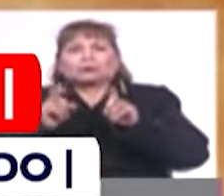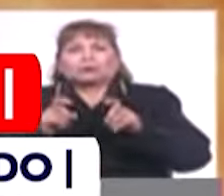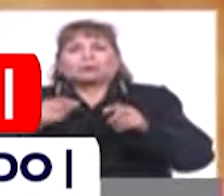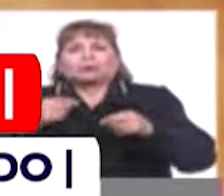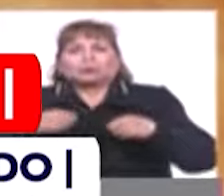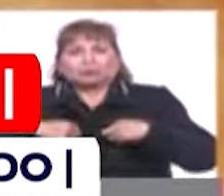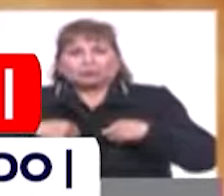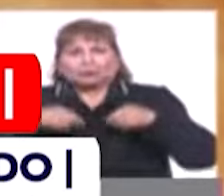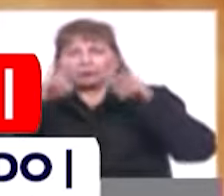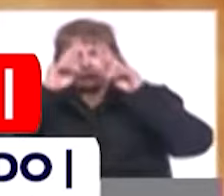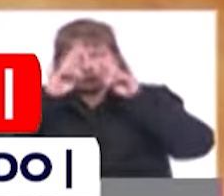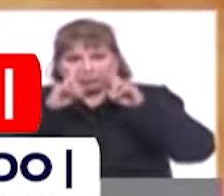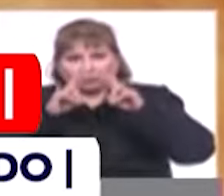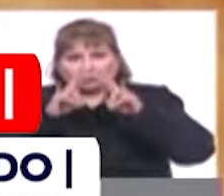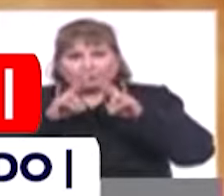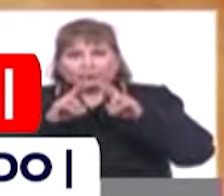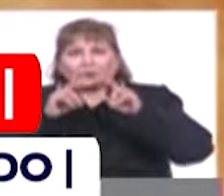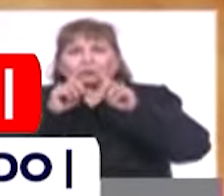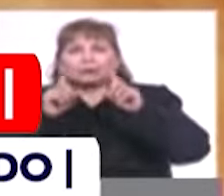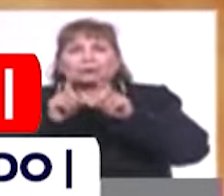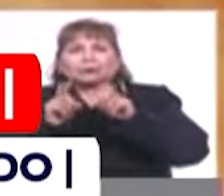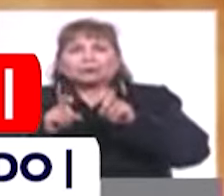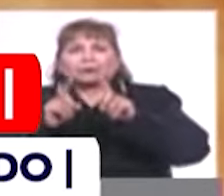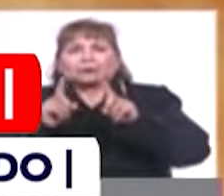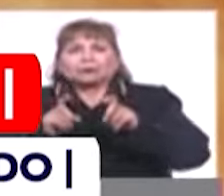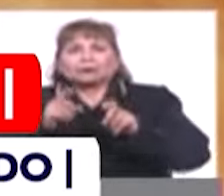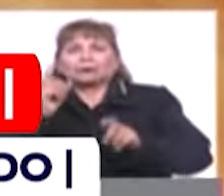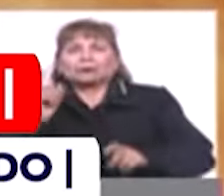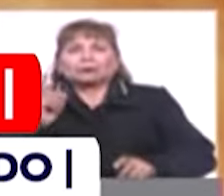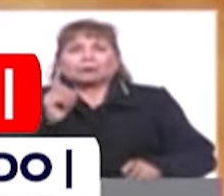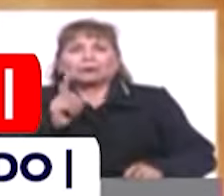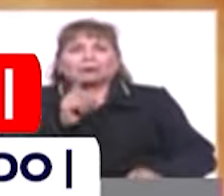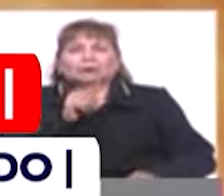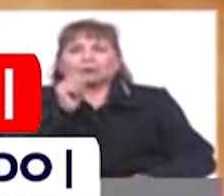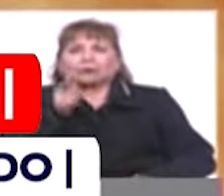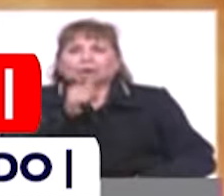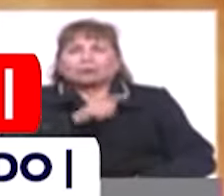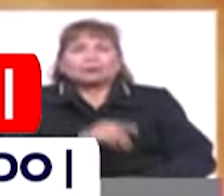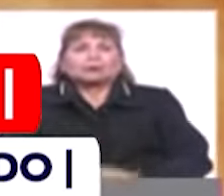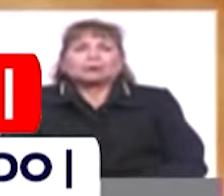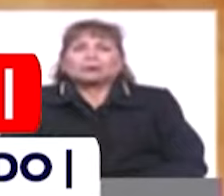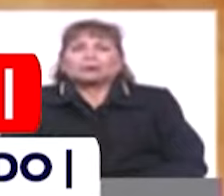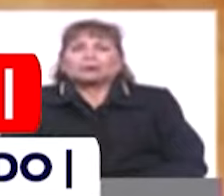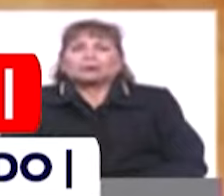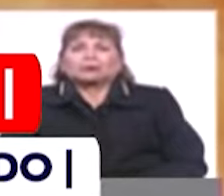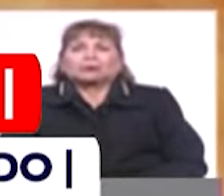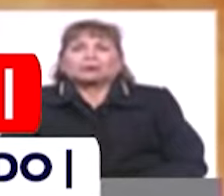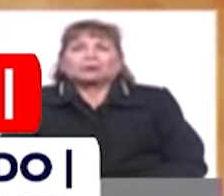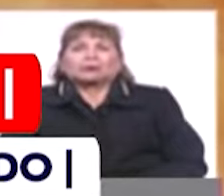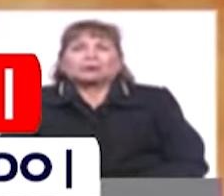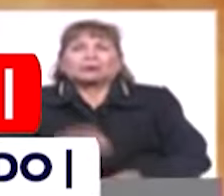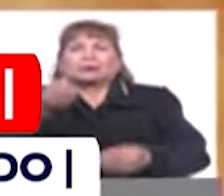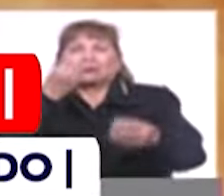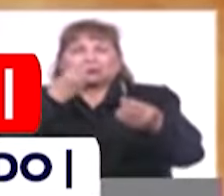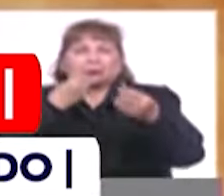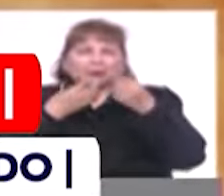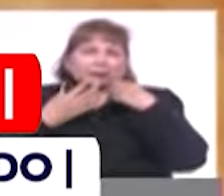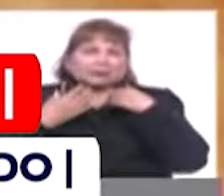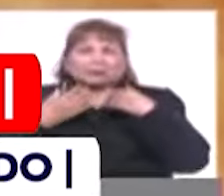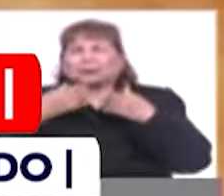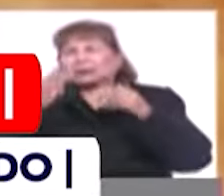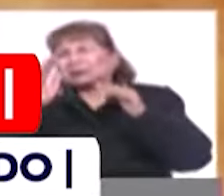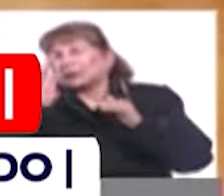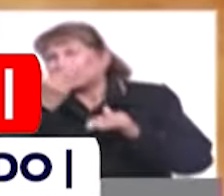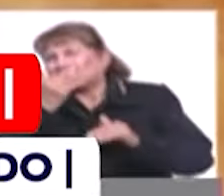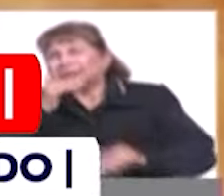ficado subir a este ministerio para realizar ciertas funciones como desactivar la viad y además acerca de la vinculación del